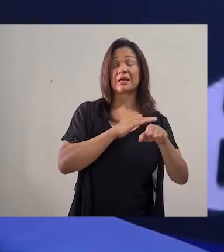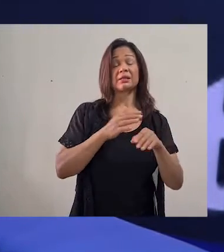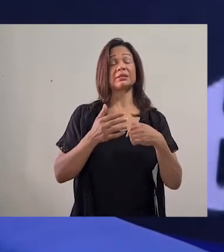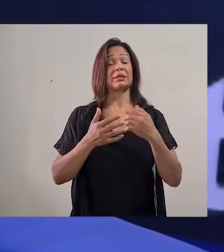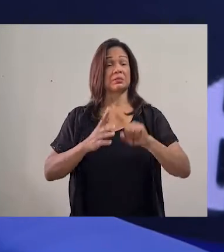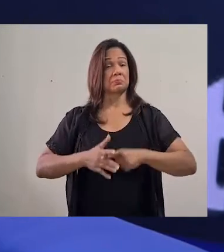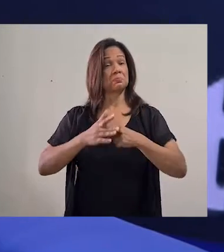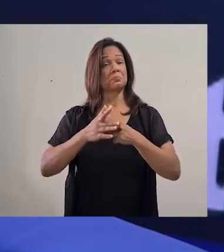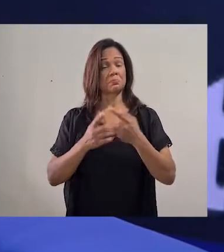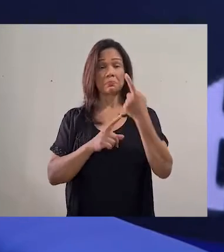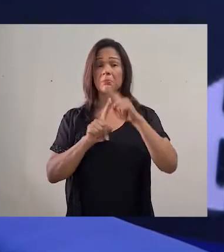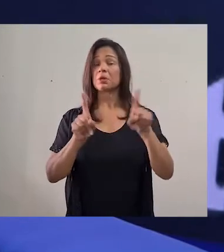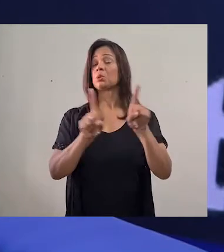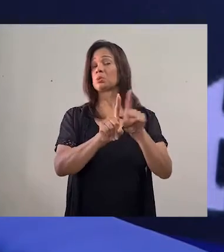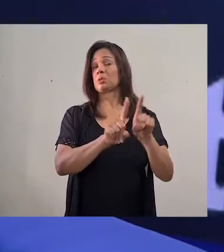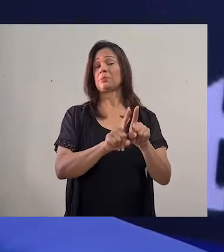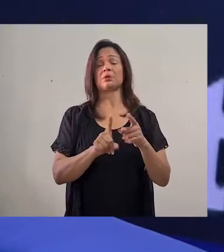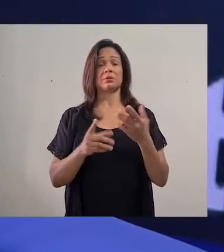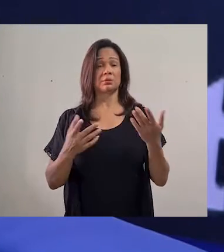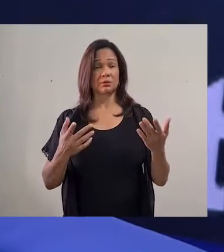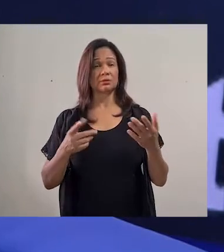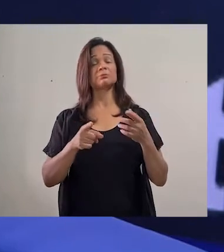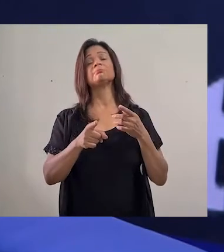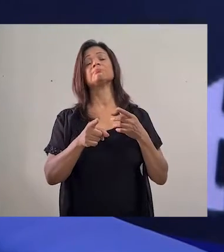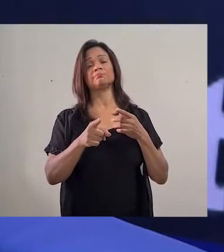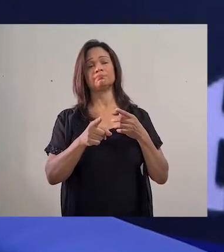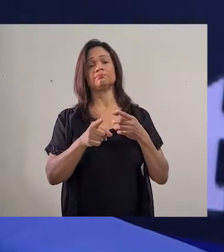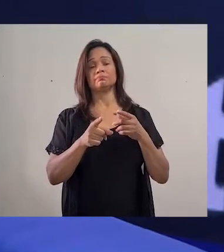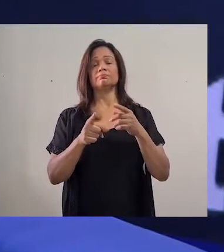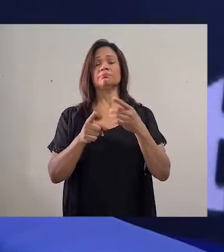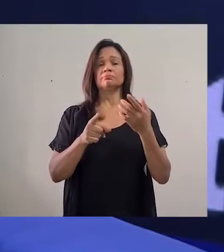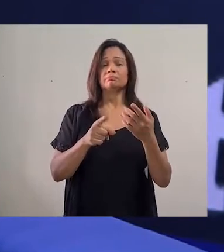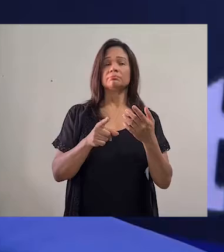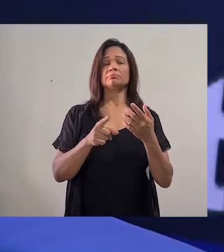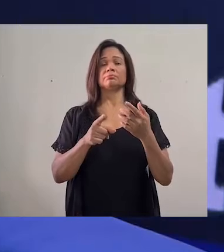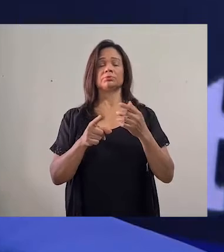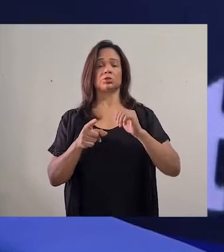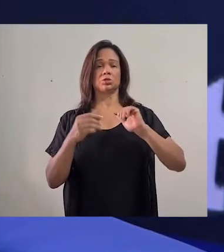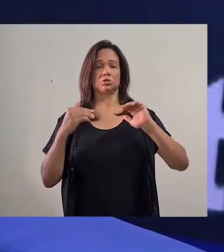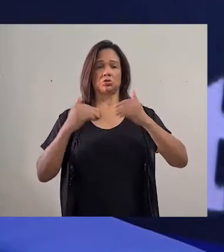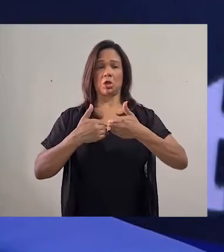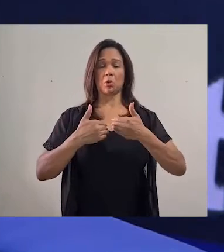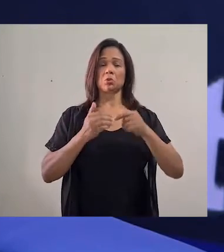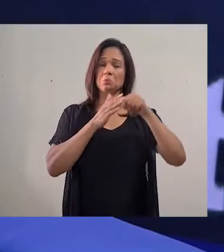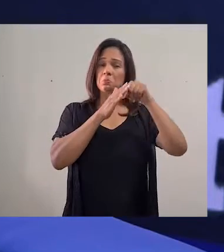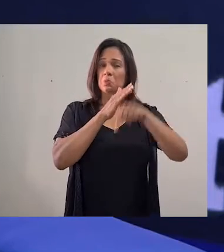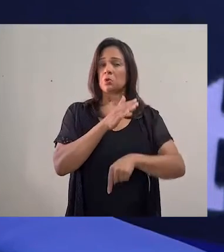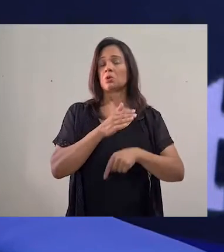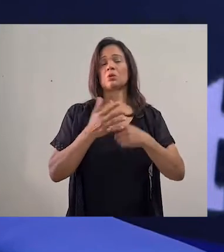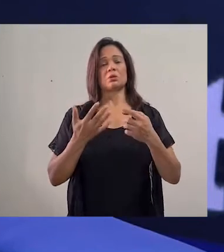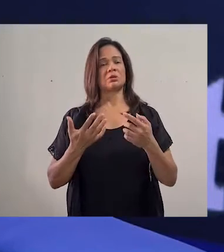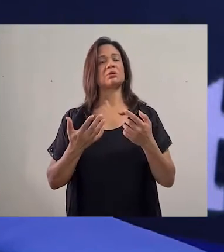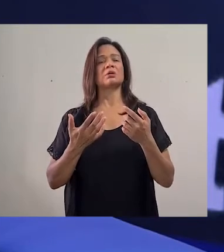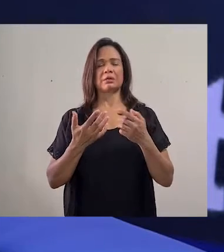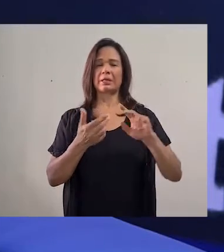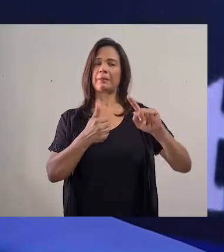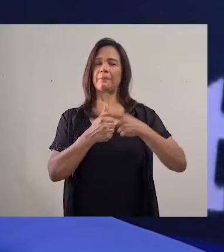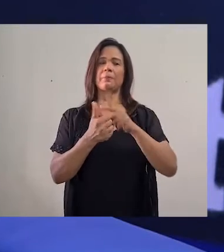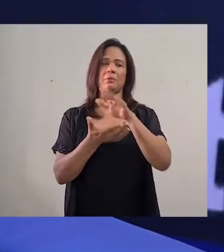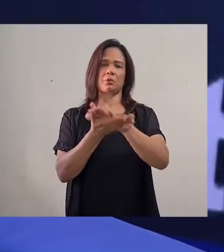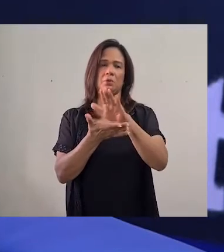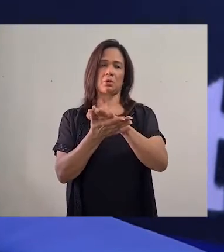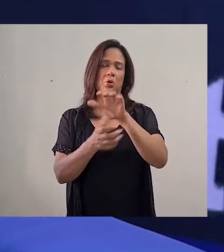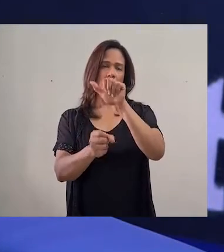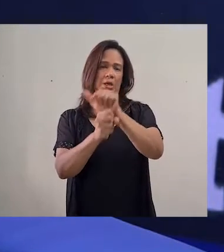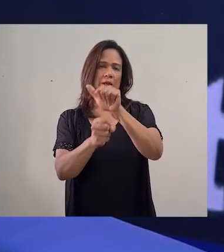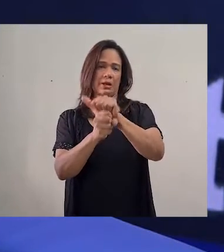de accesibilidad estamos propiciándolo, pero no solo a esas condiciones que usted menciona, sino también a lo de autismo severo. Estamos